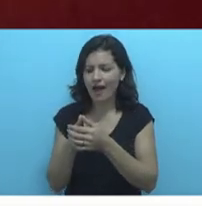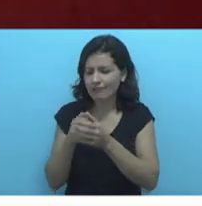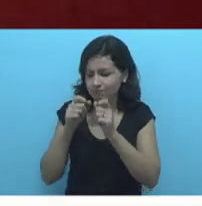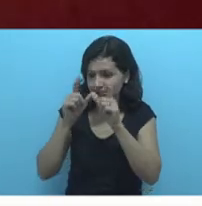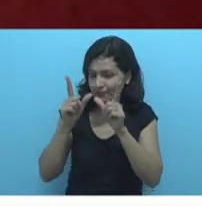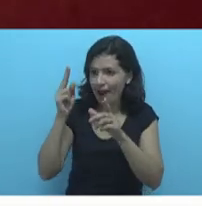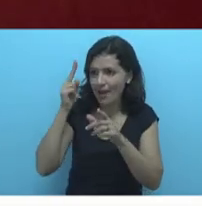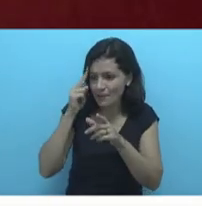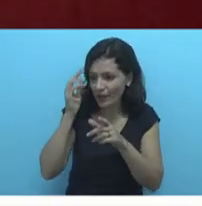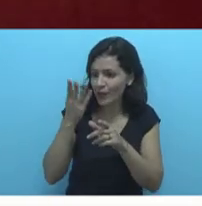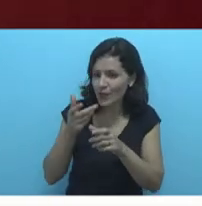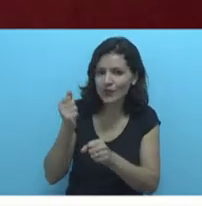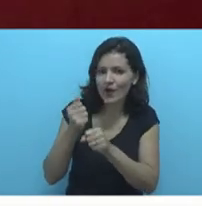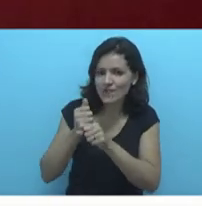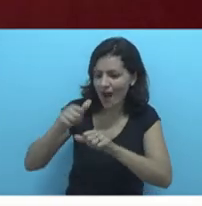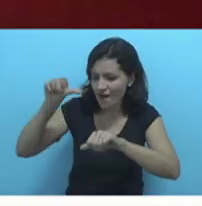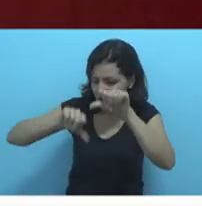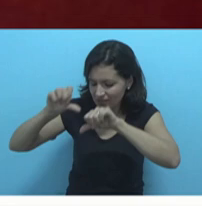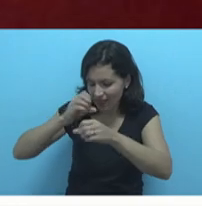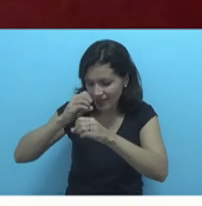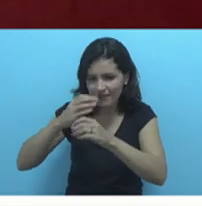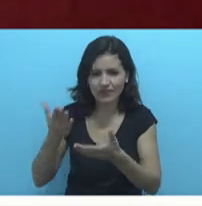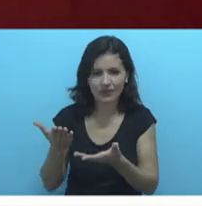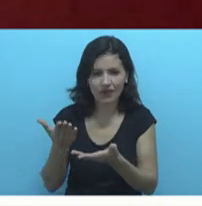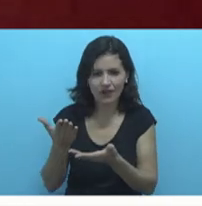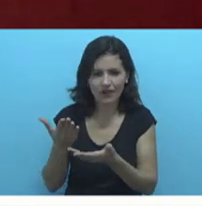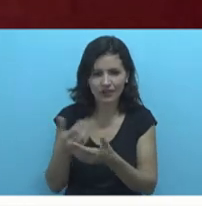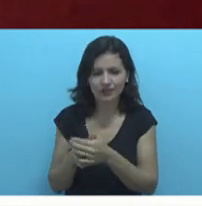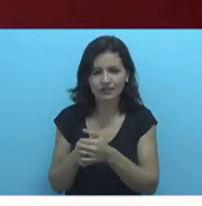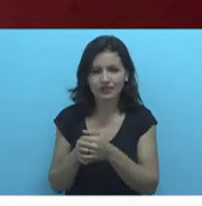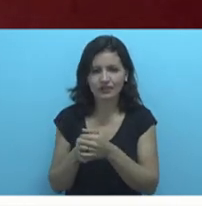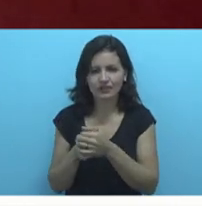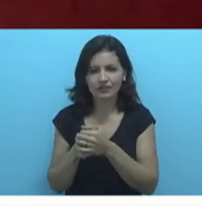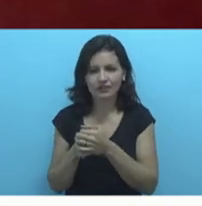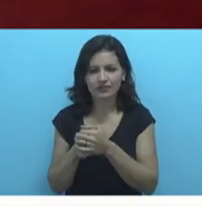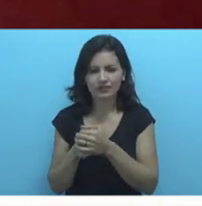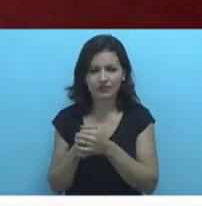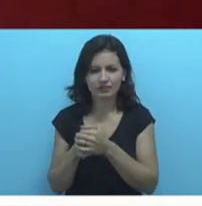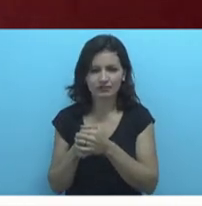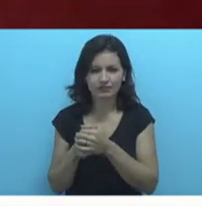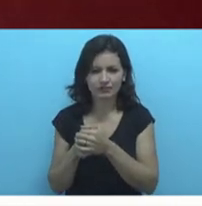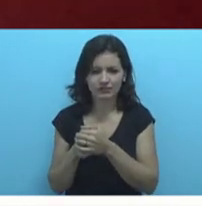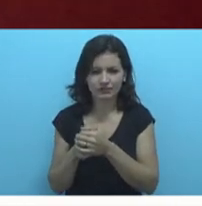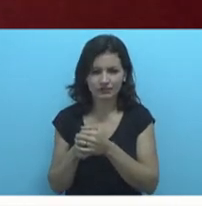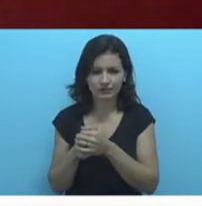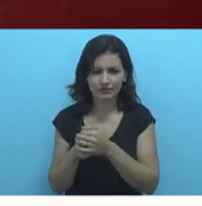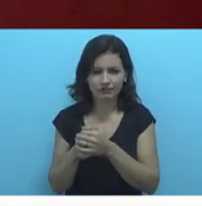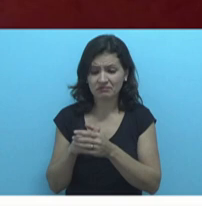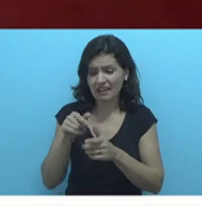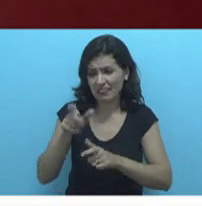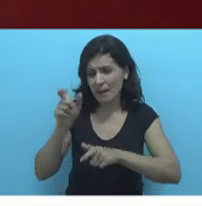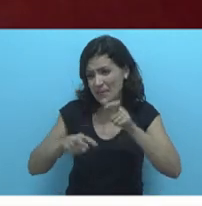admiración y gusto por ese trabajo de producir conocimiento. Muchas de estas personas no les importa mucho quién